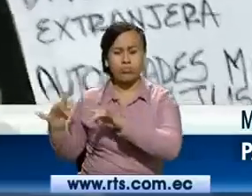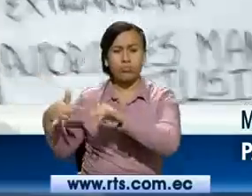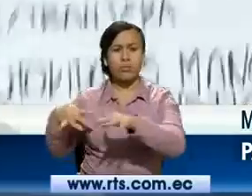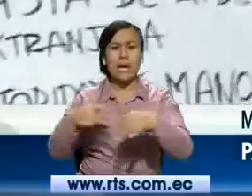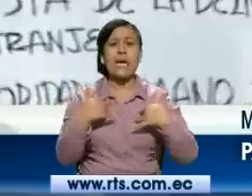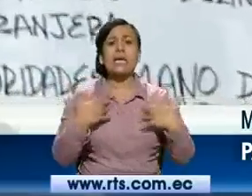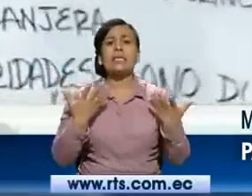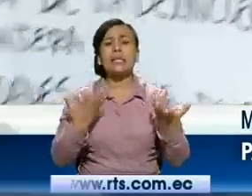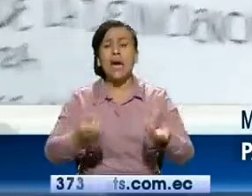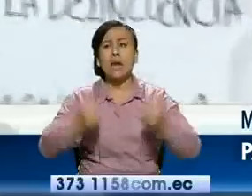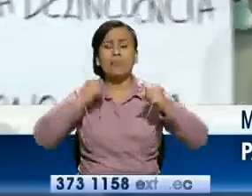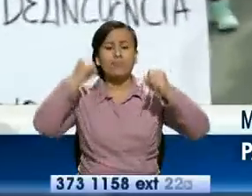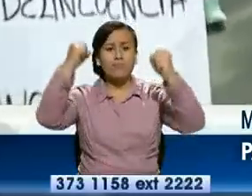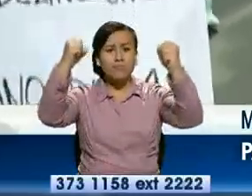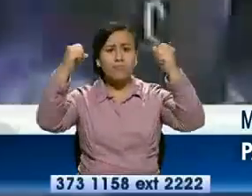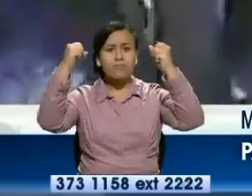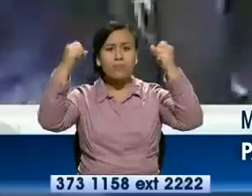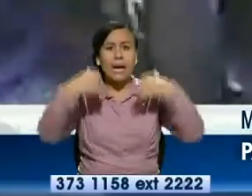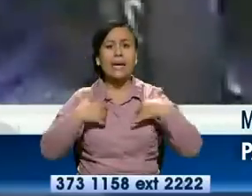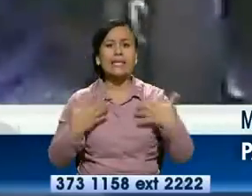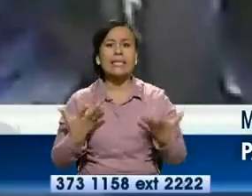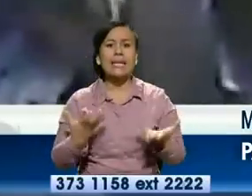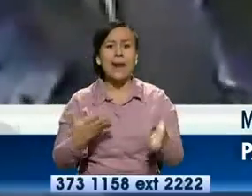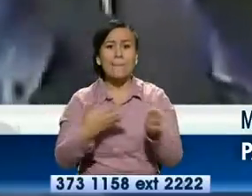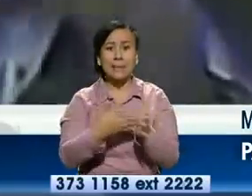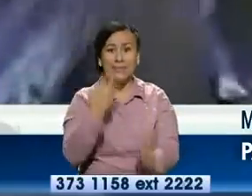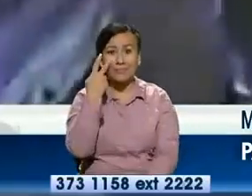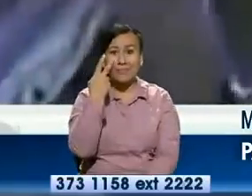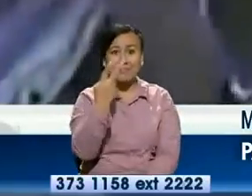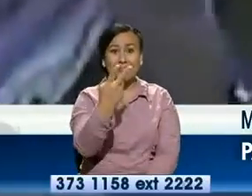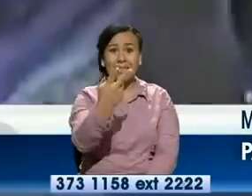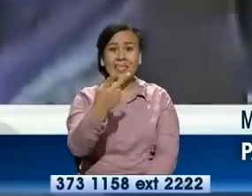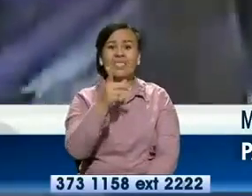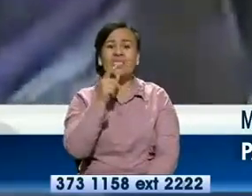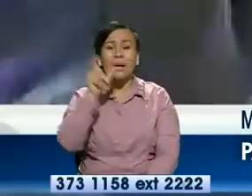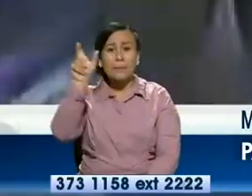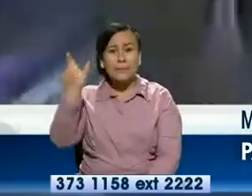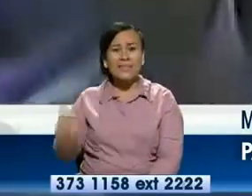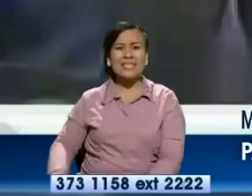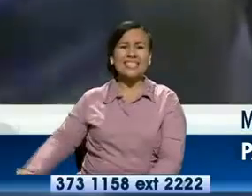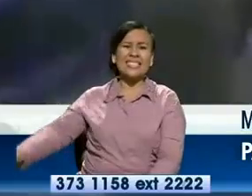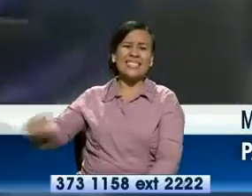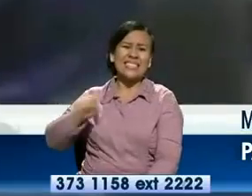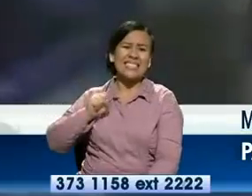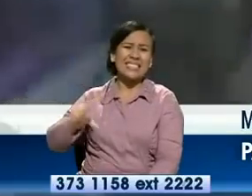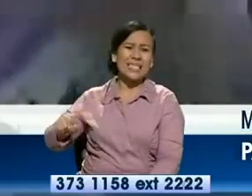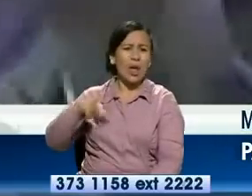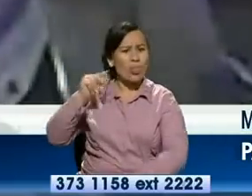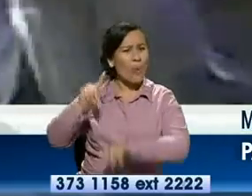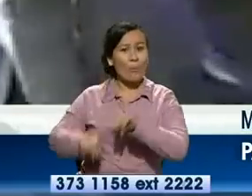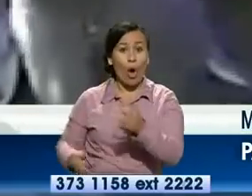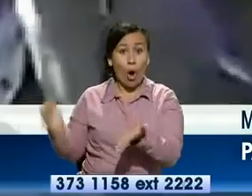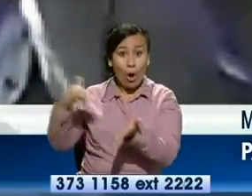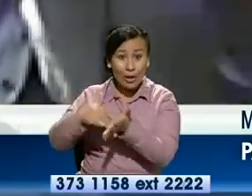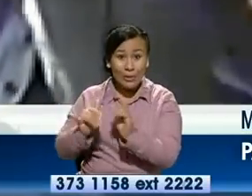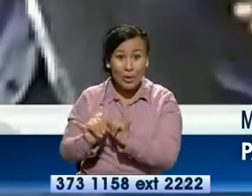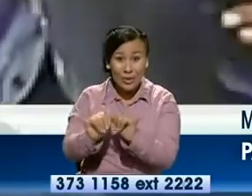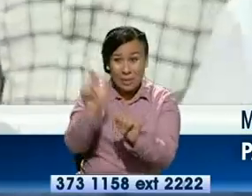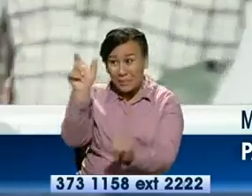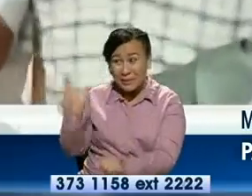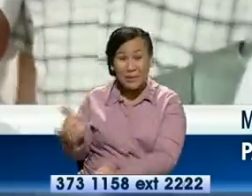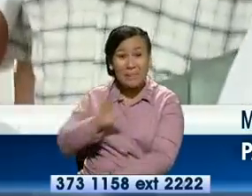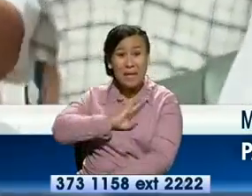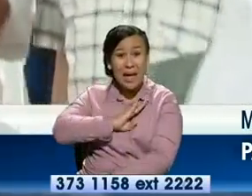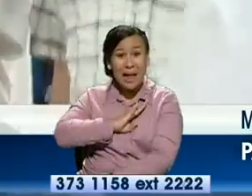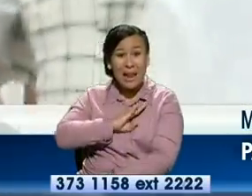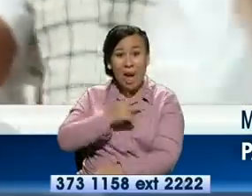Paz y Solidaridad fue para demostrar que un acto criminal con estas características no se puede volver a repetir en el país.